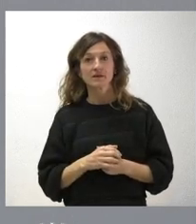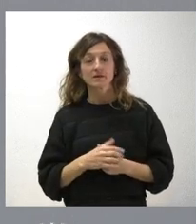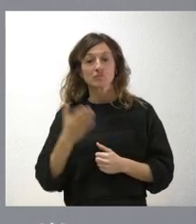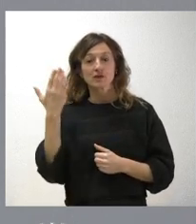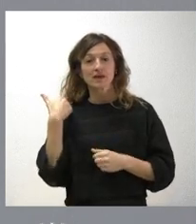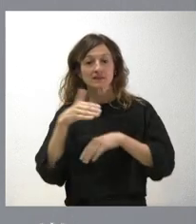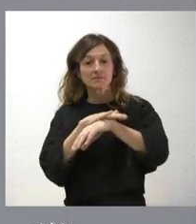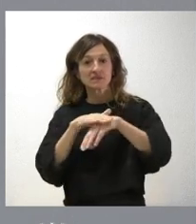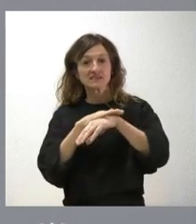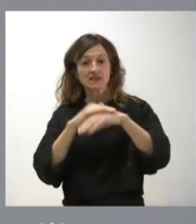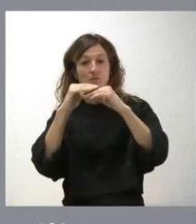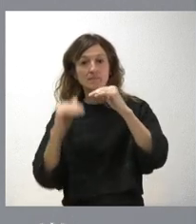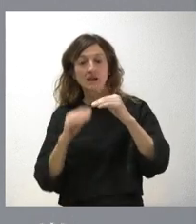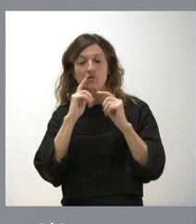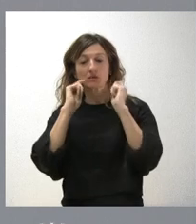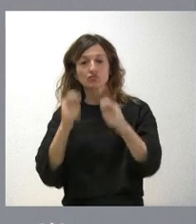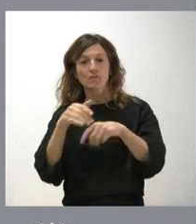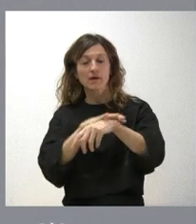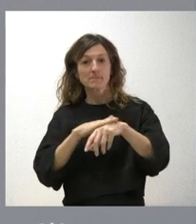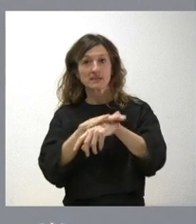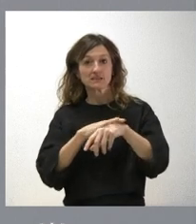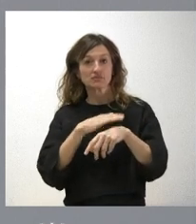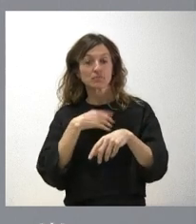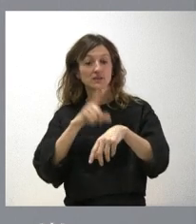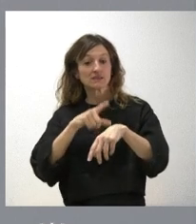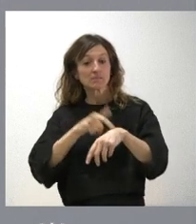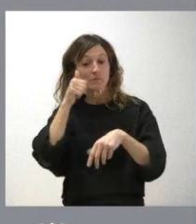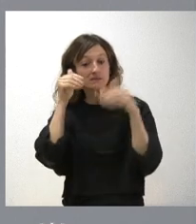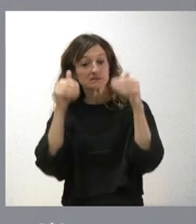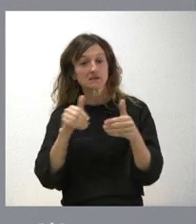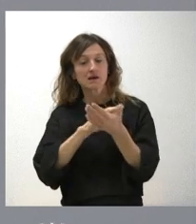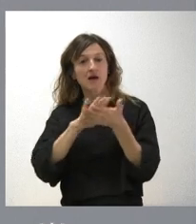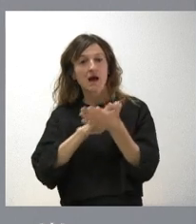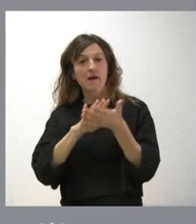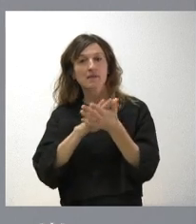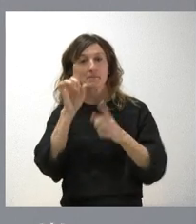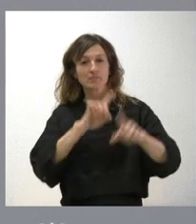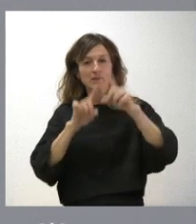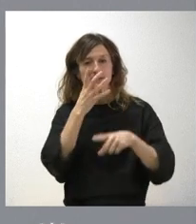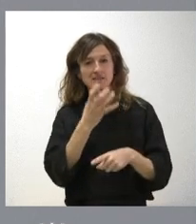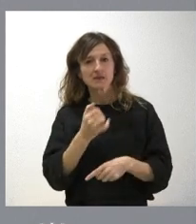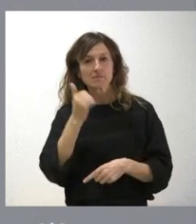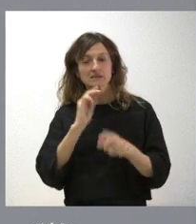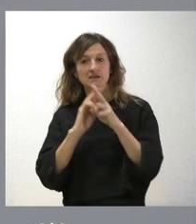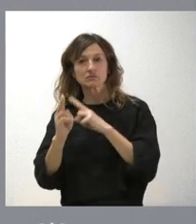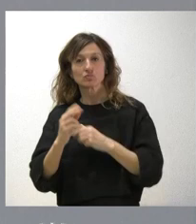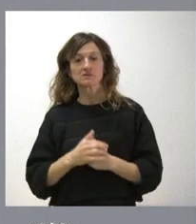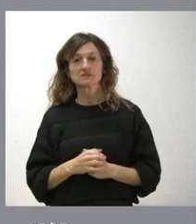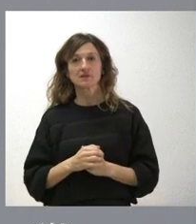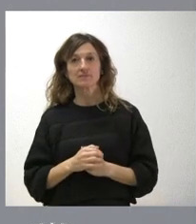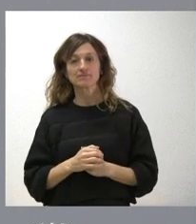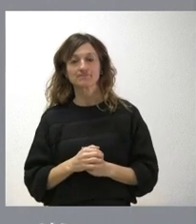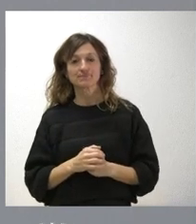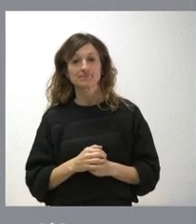ministerio ha adquirido el rango de ministro quizá le puede dedicar más tiempo y podamos abordar este problema con más seriedad y le podamos dar respuesta es verdad Como le